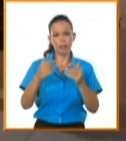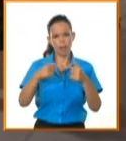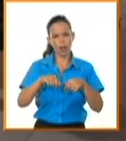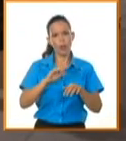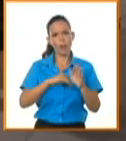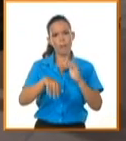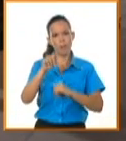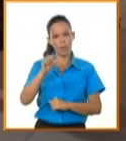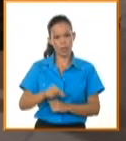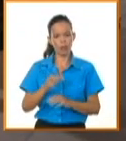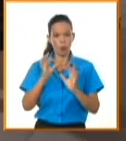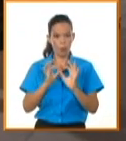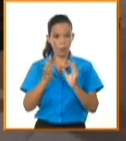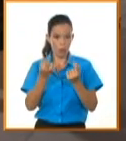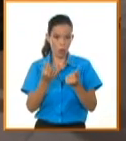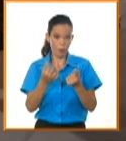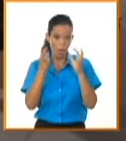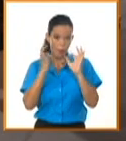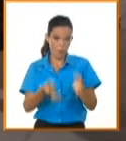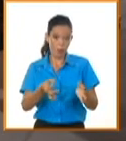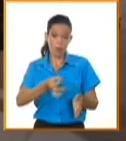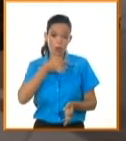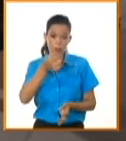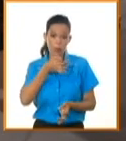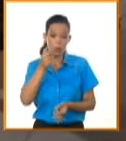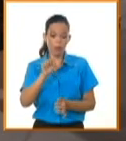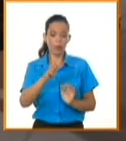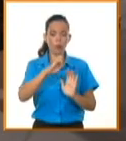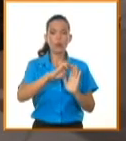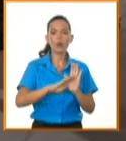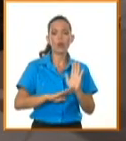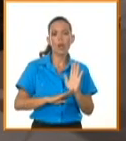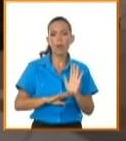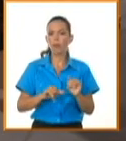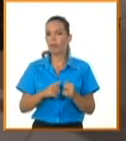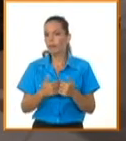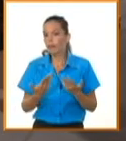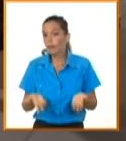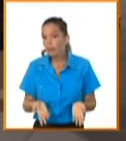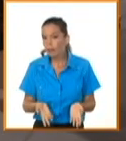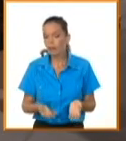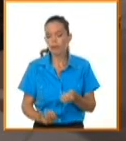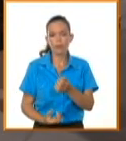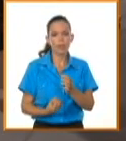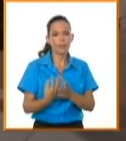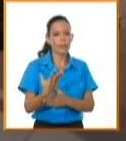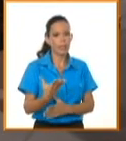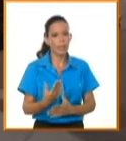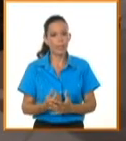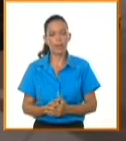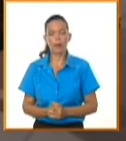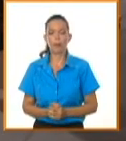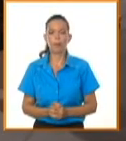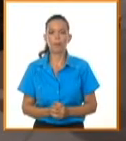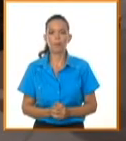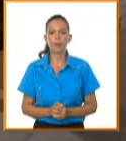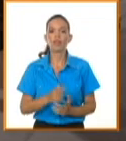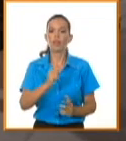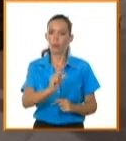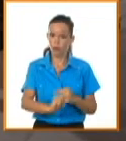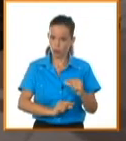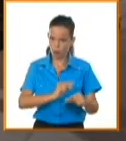explicado es un programa que se ha estado diseñando que además de que sea gradual